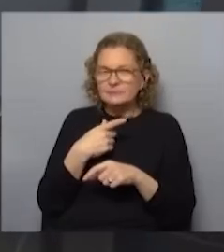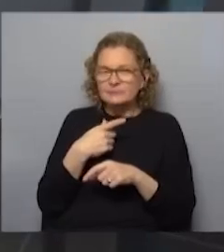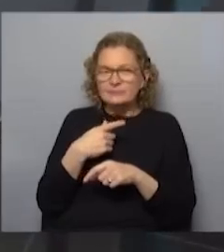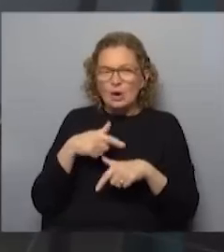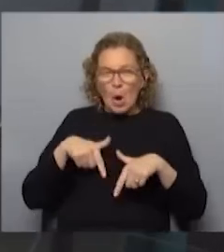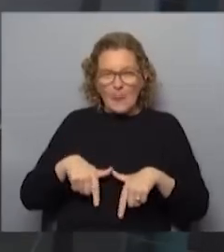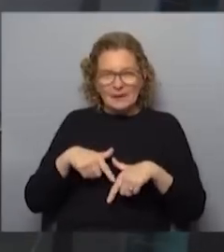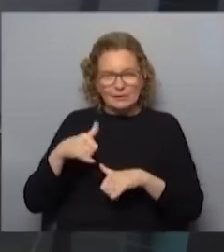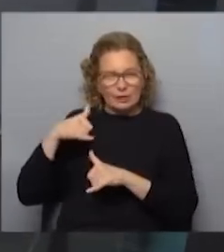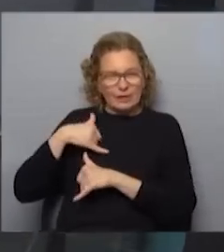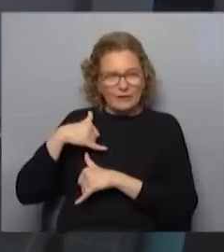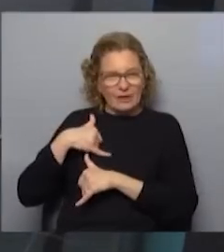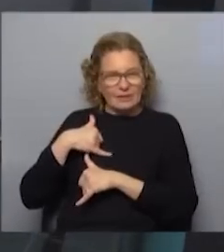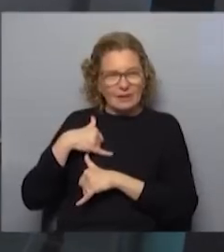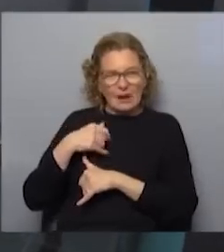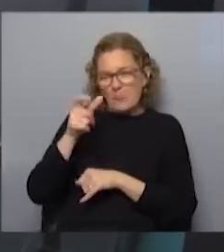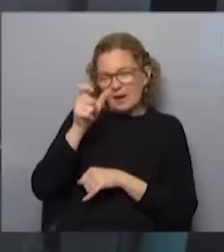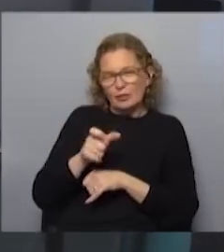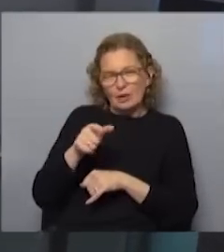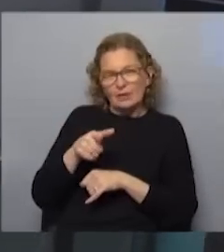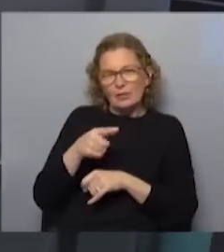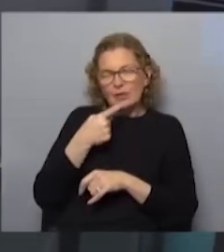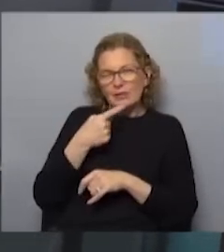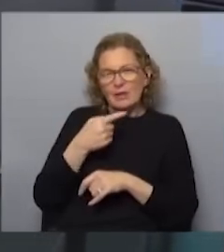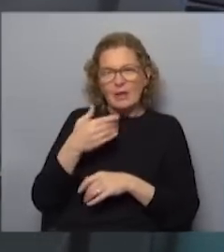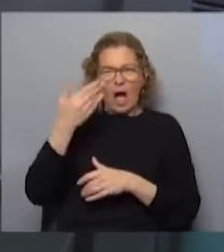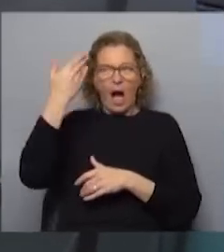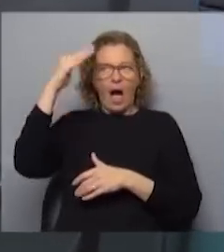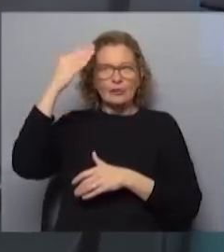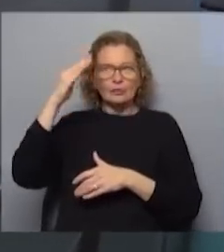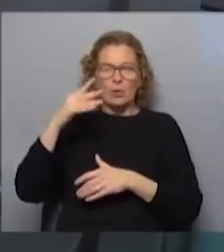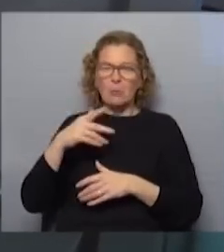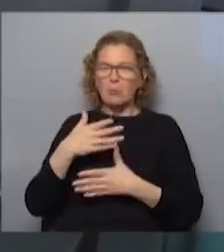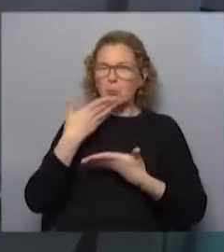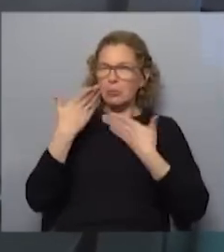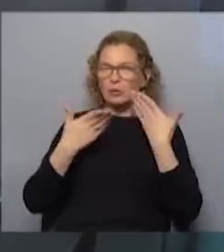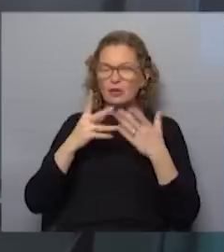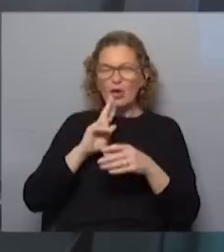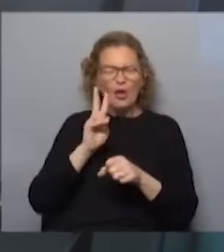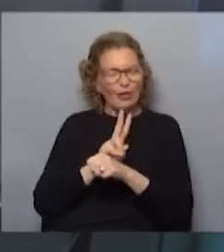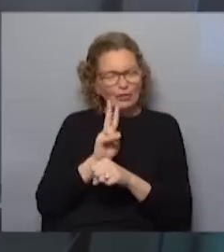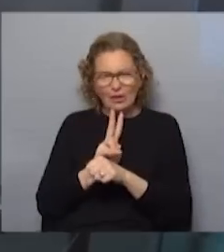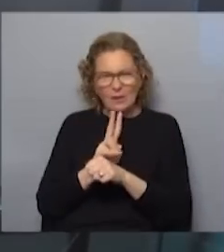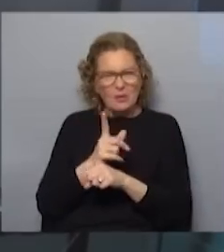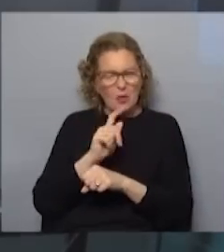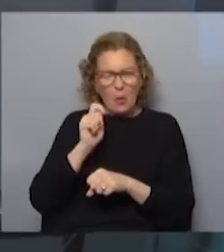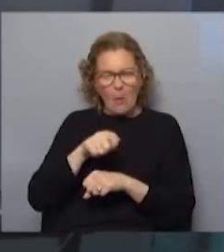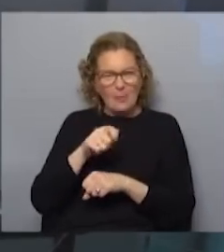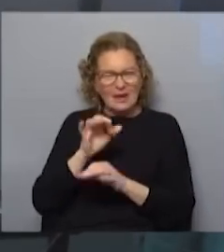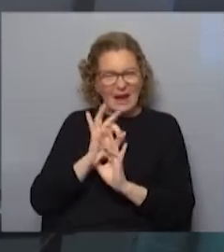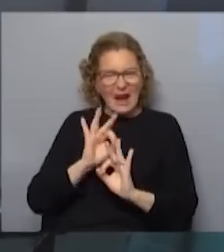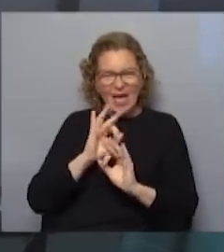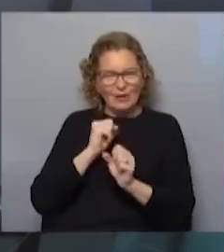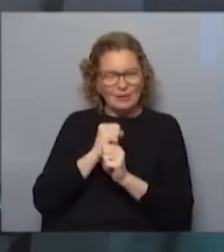ministros de defensa civiles lo que hacían era participar en actos protocolares no controlaban no cumplían con